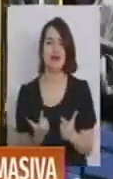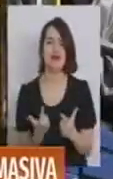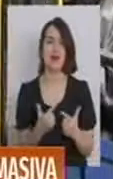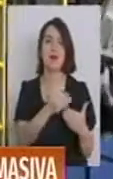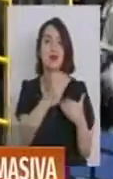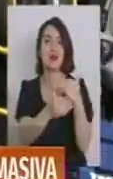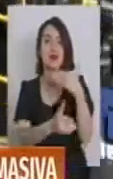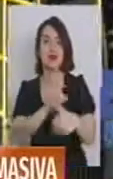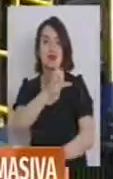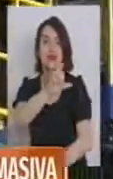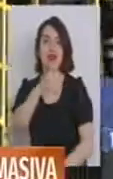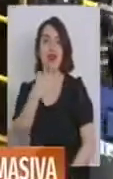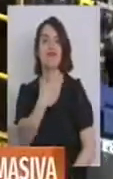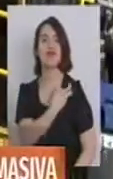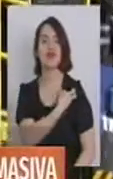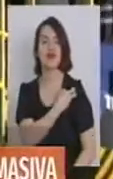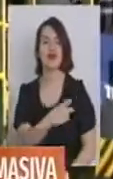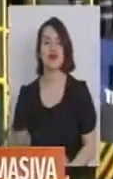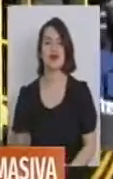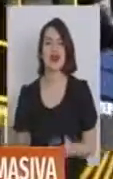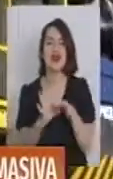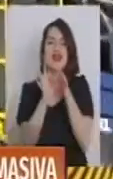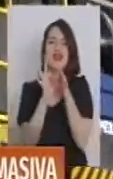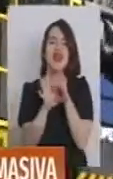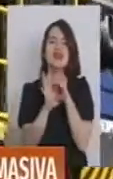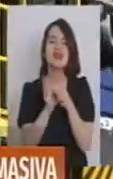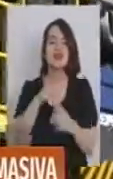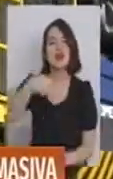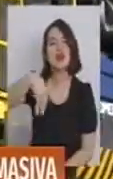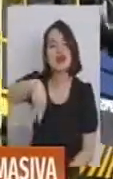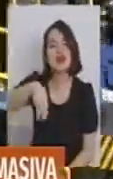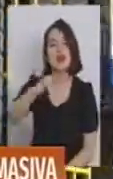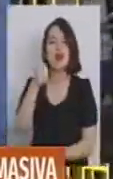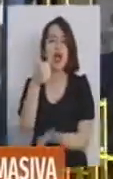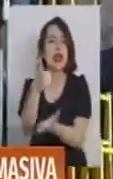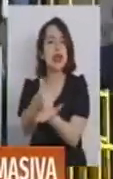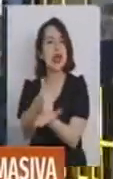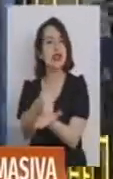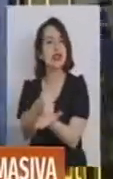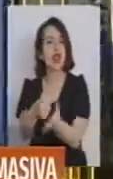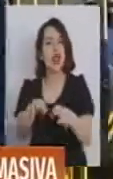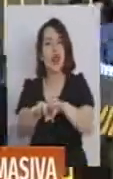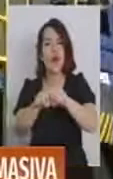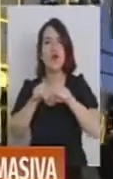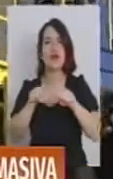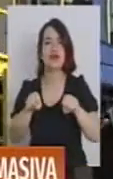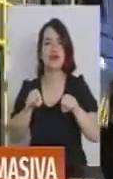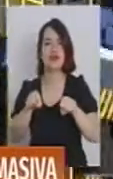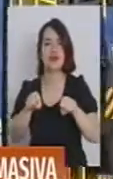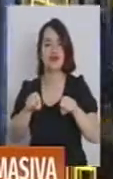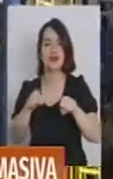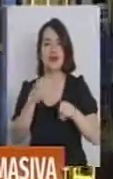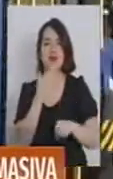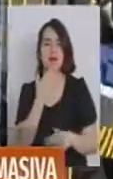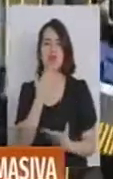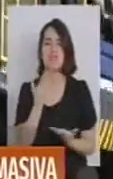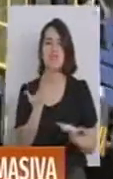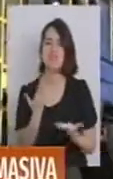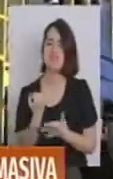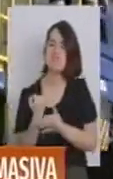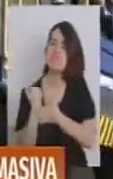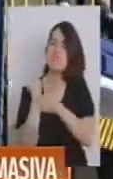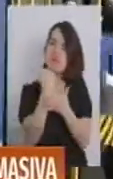de vacunación masiva. Quiero agradecer a los municipios y a los alcaldes por el compromiso y por la actitud